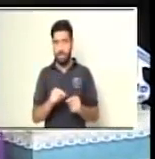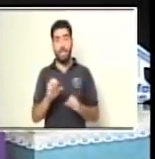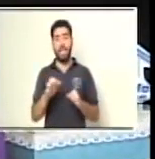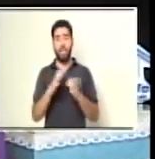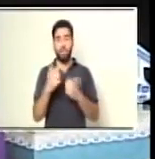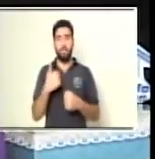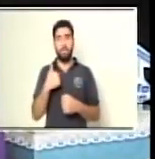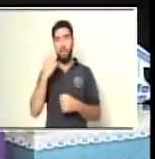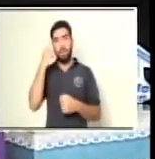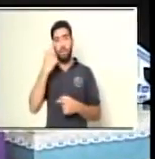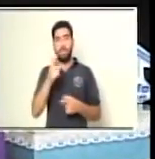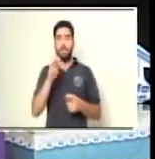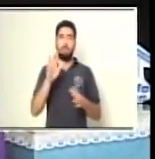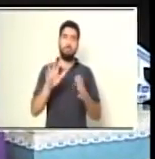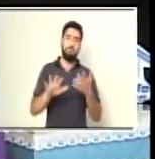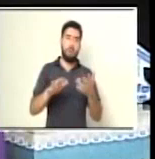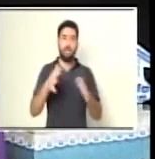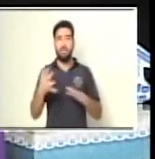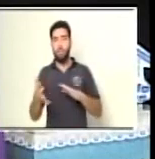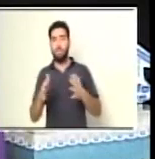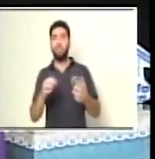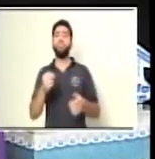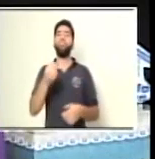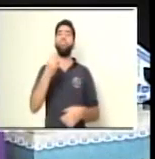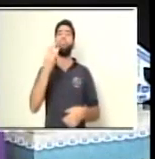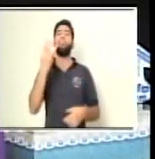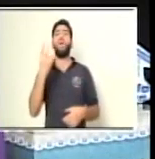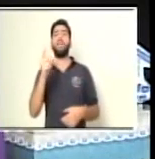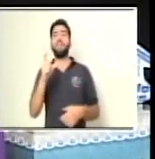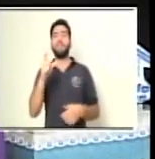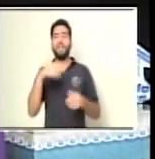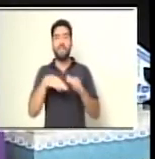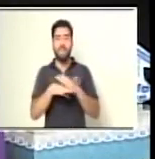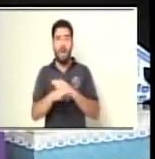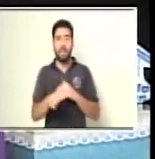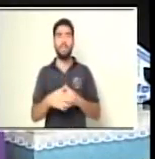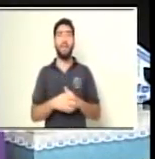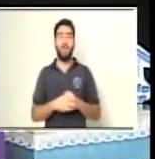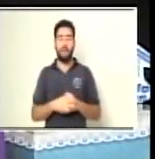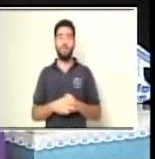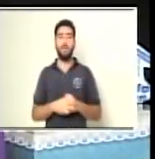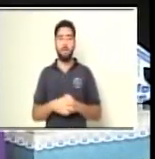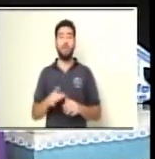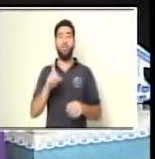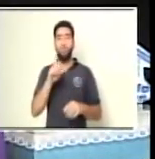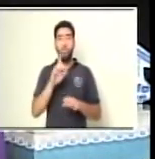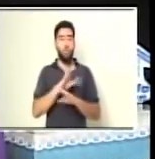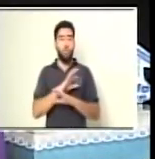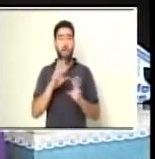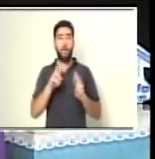como estamos calculando cuántas entradas podemos comprar, el único valor entero que queda